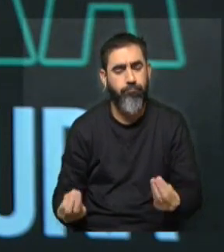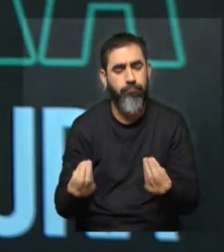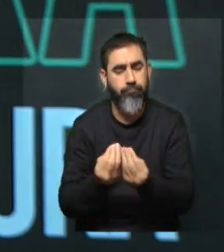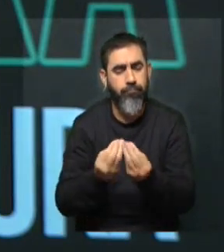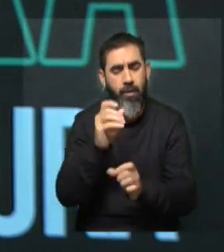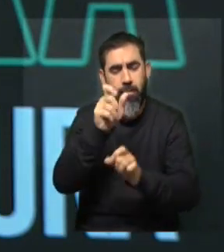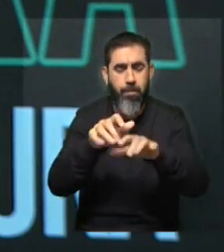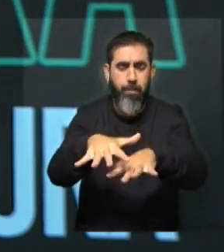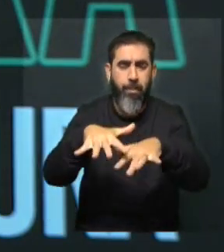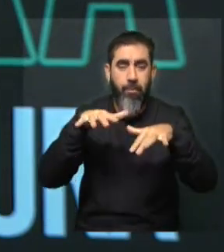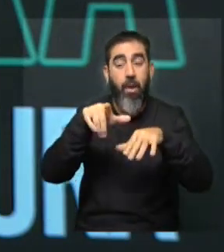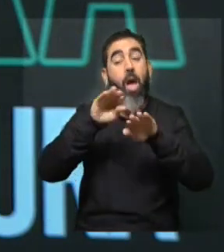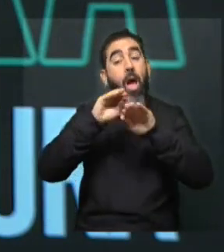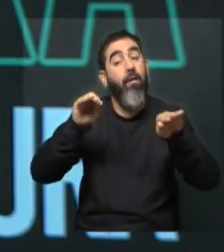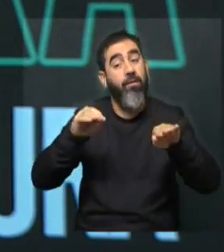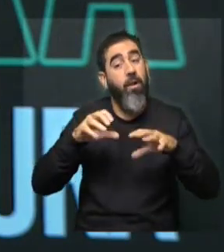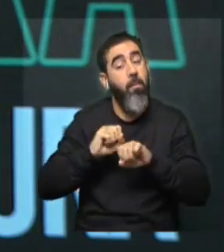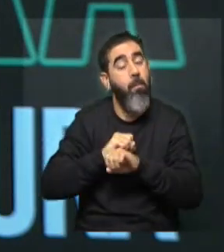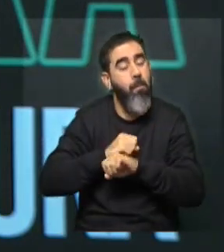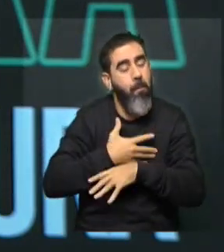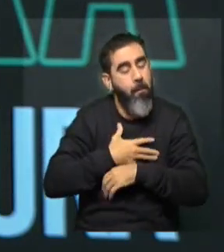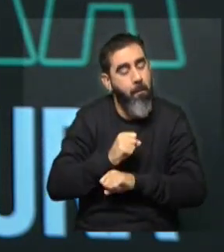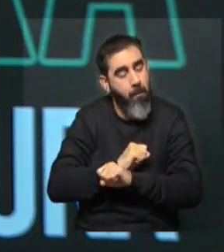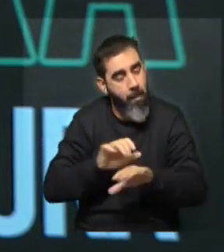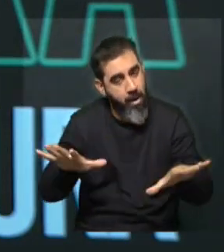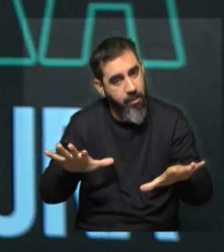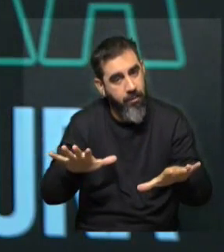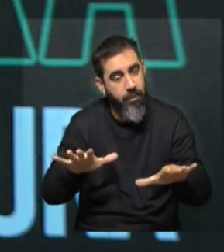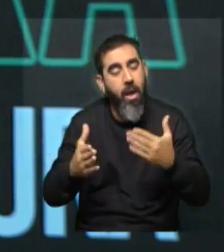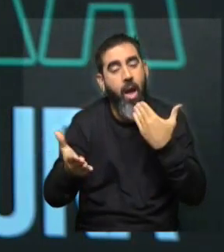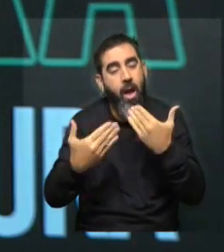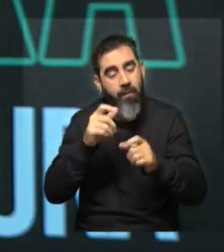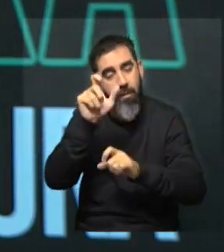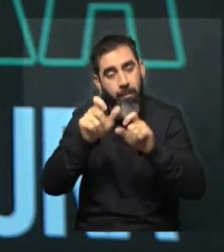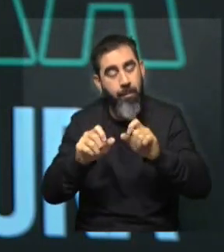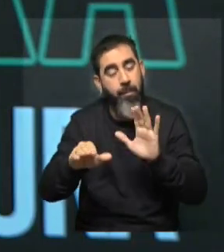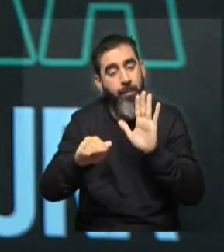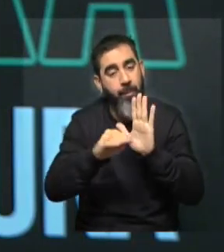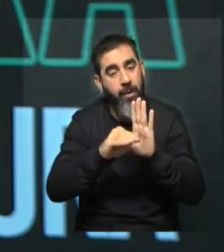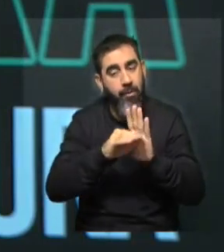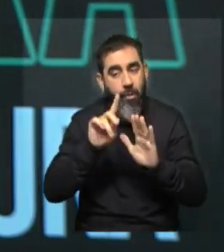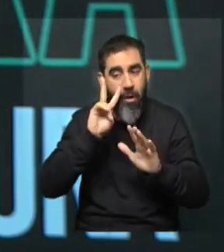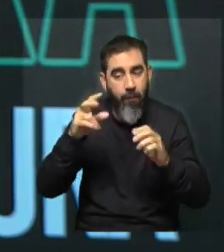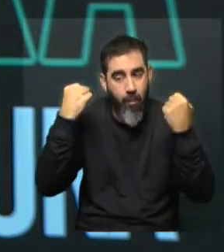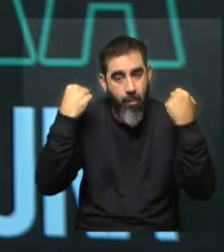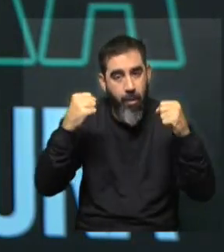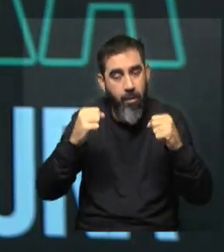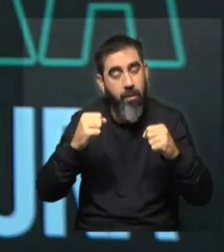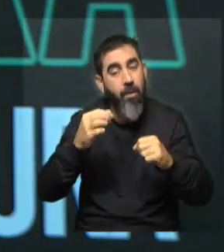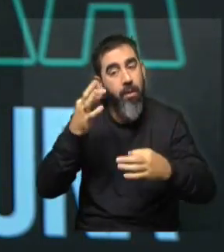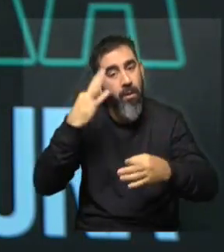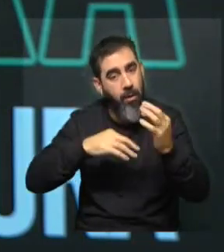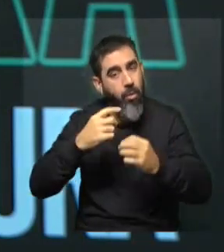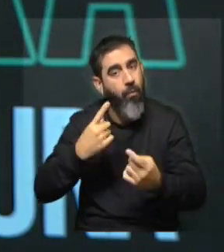y el hombre advierte la van a pasar mal o sea hablé con alguna gente de solista también que ha visto algún ensayo y todo es una obra